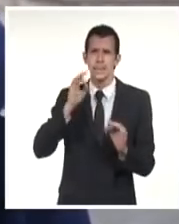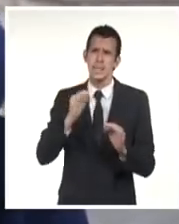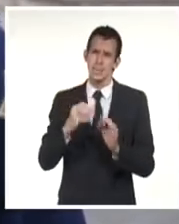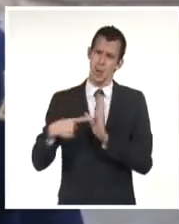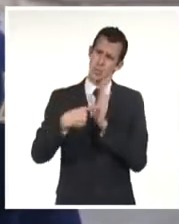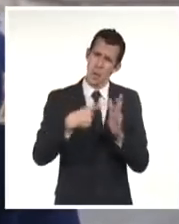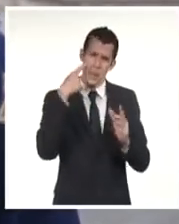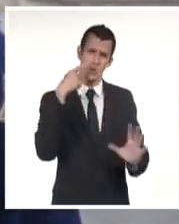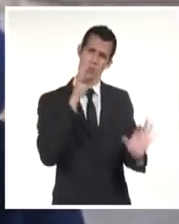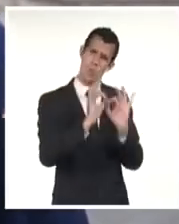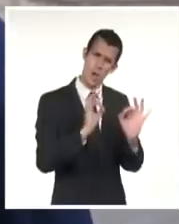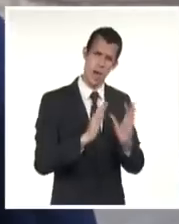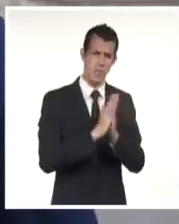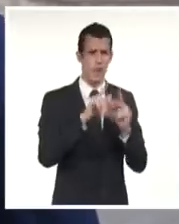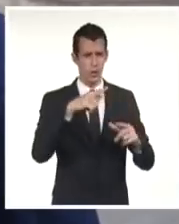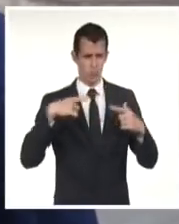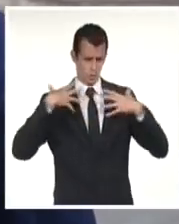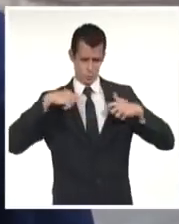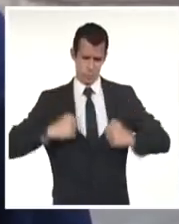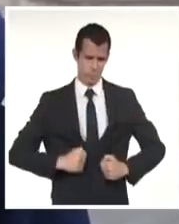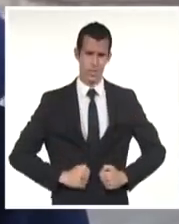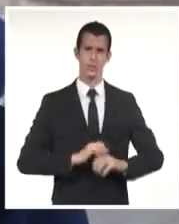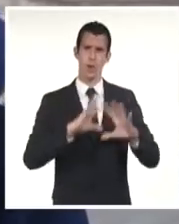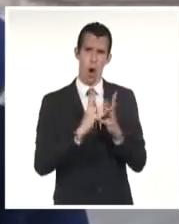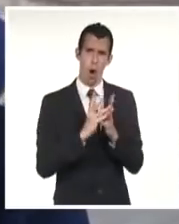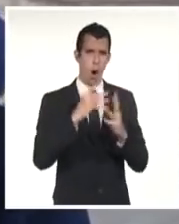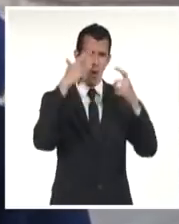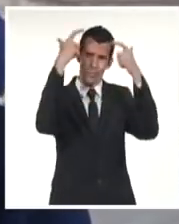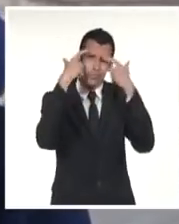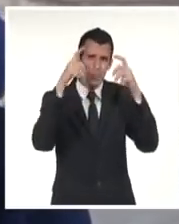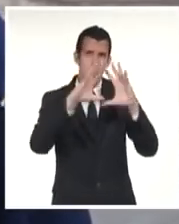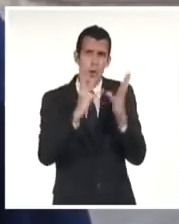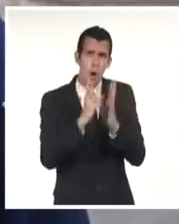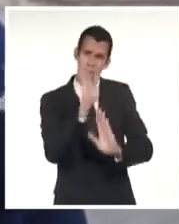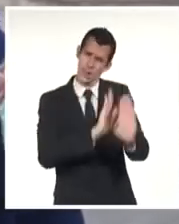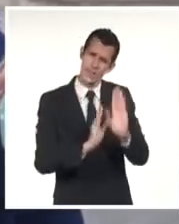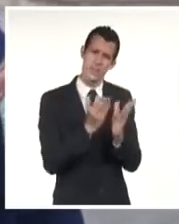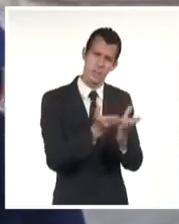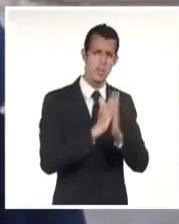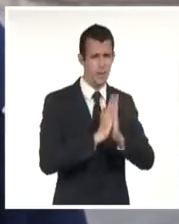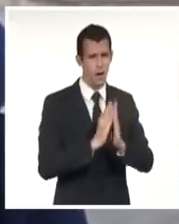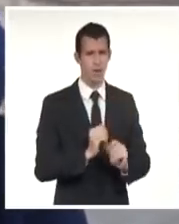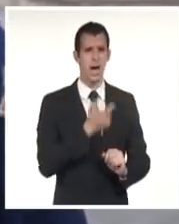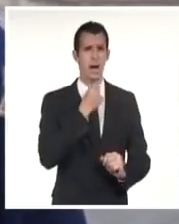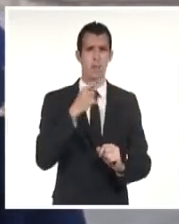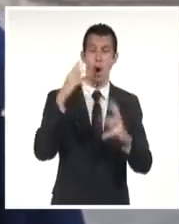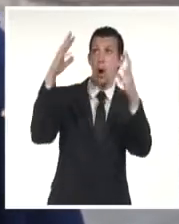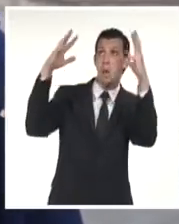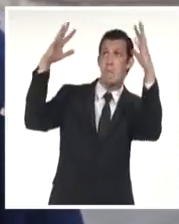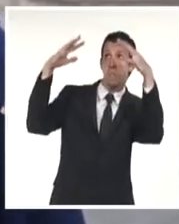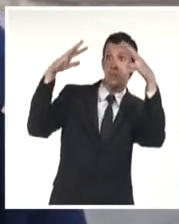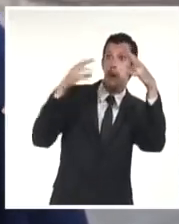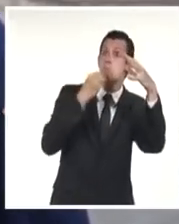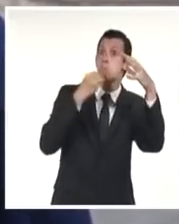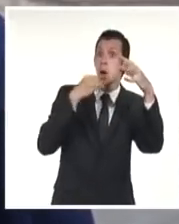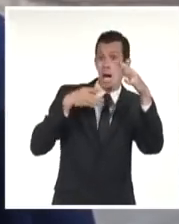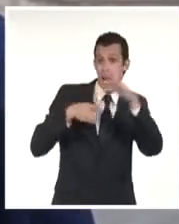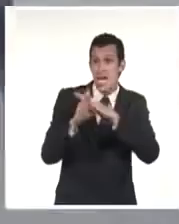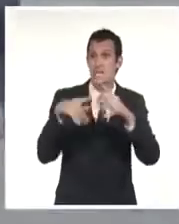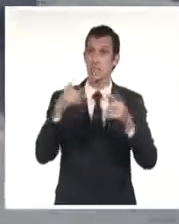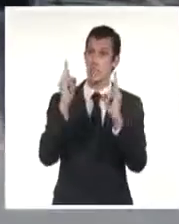que si tengo puesto todos los equipos de seguridad, que por favor que no me meta en ningún lugar donde vaya a perder la